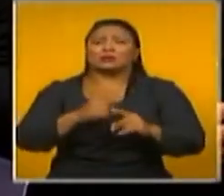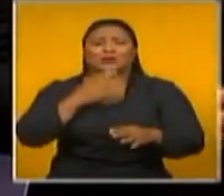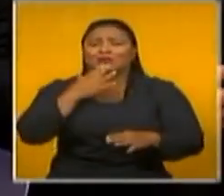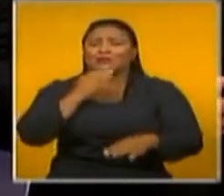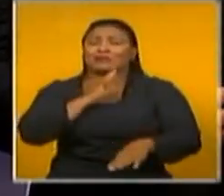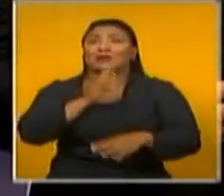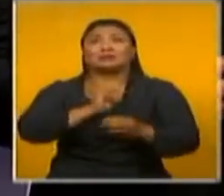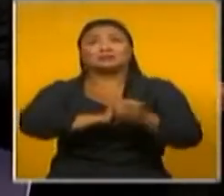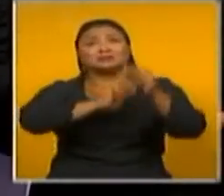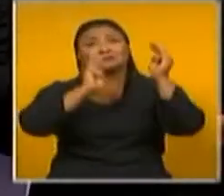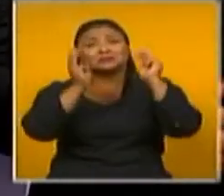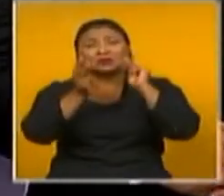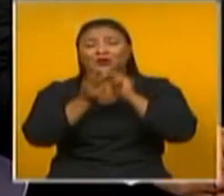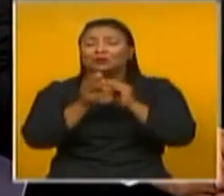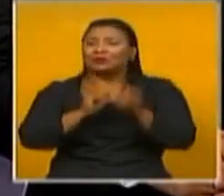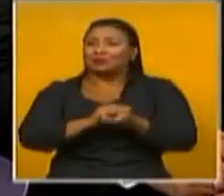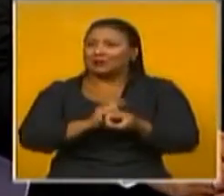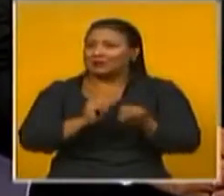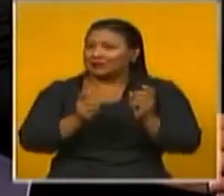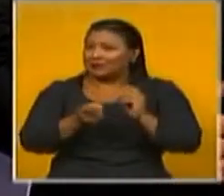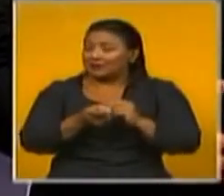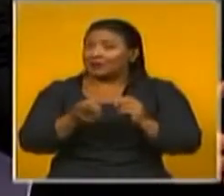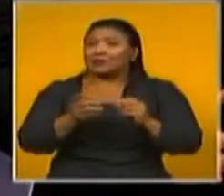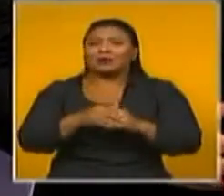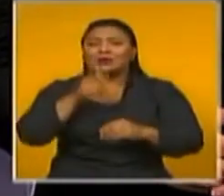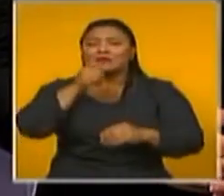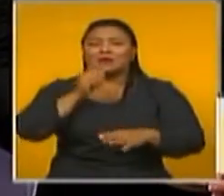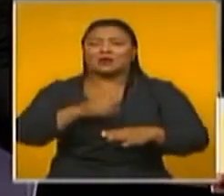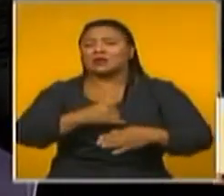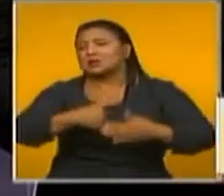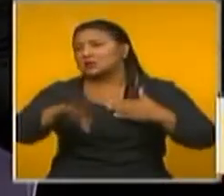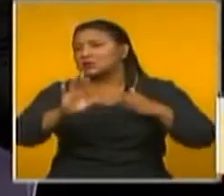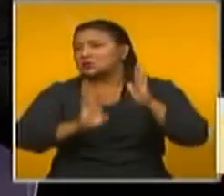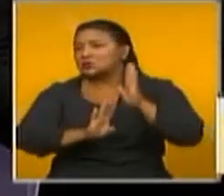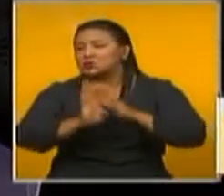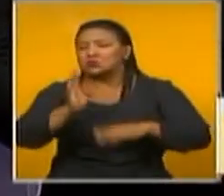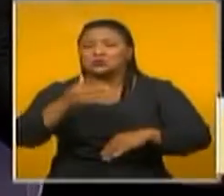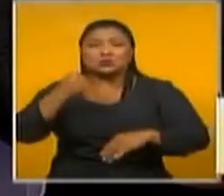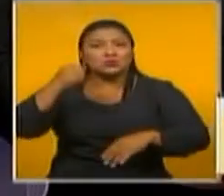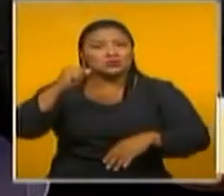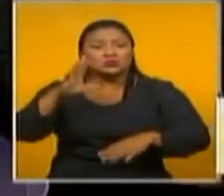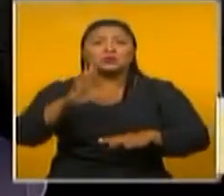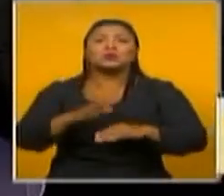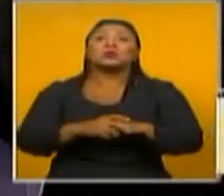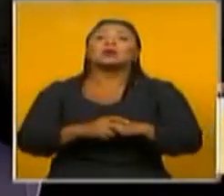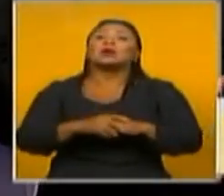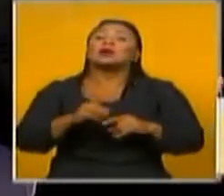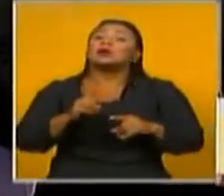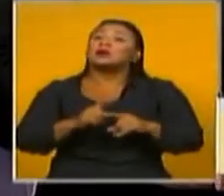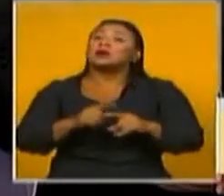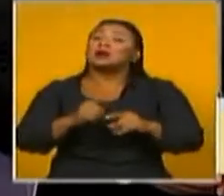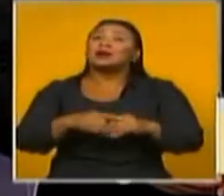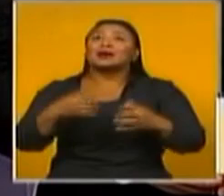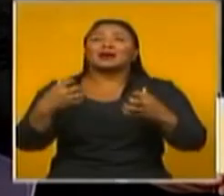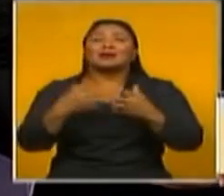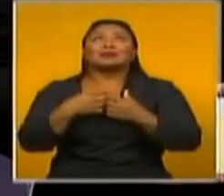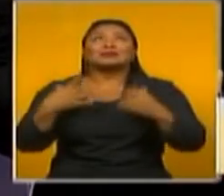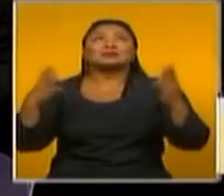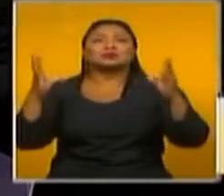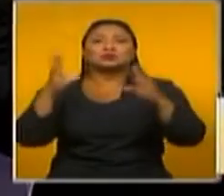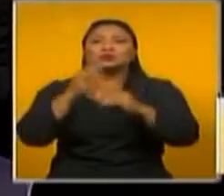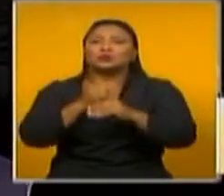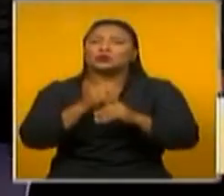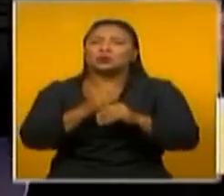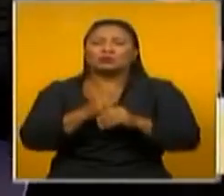el mundo que logre doblegarnos. Quienes triunfan o quienes logran subsistir en épocas de oscuridad son